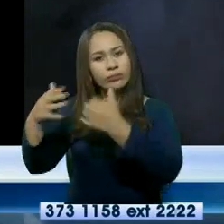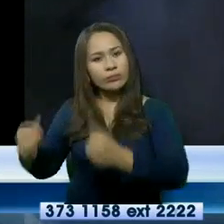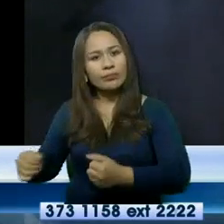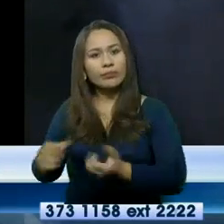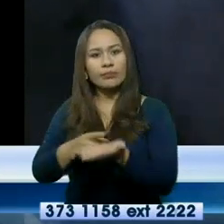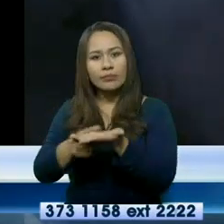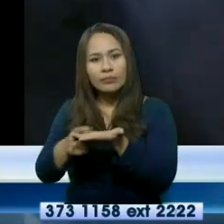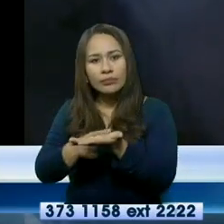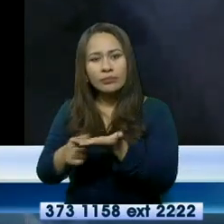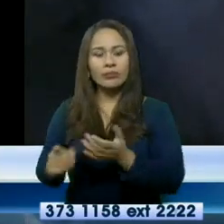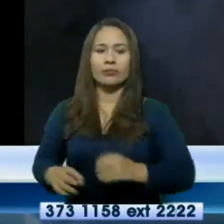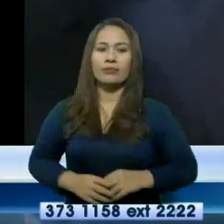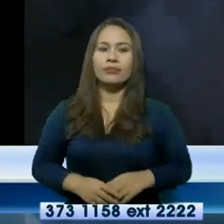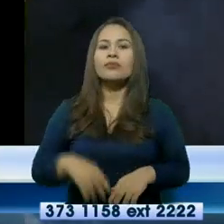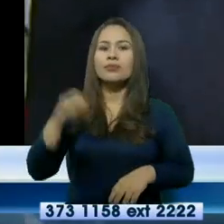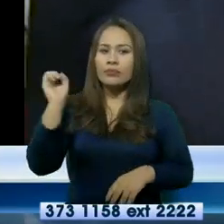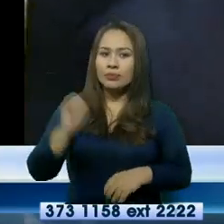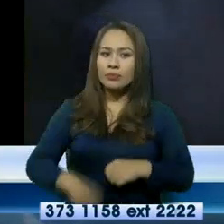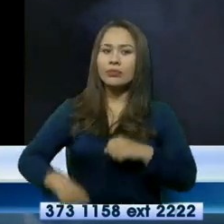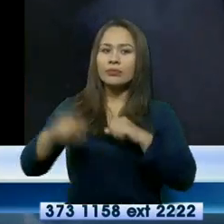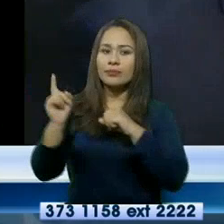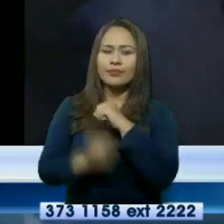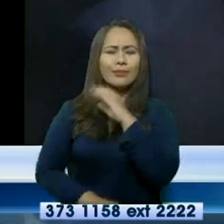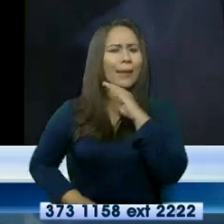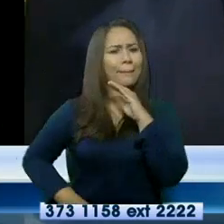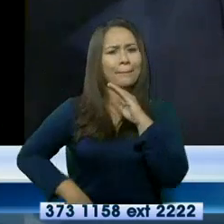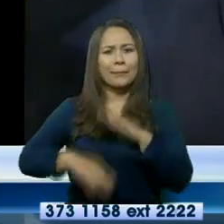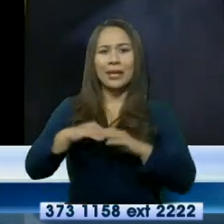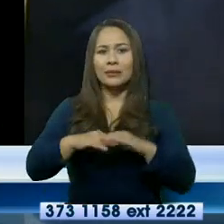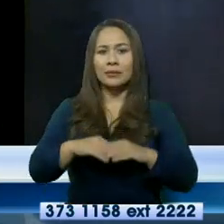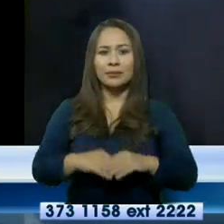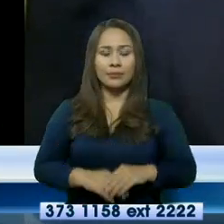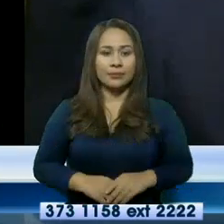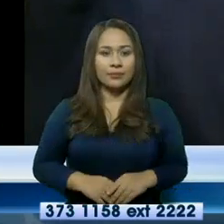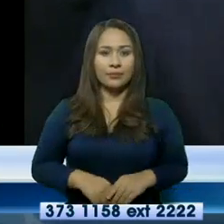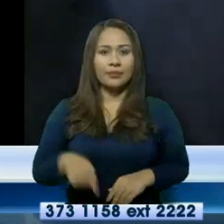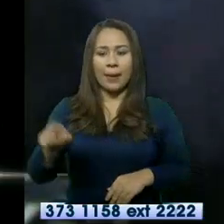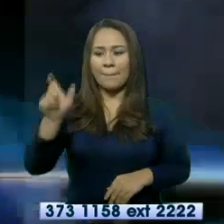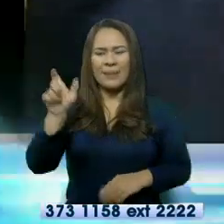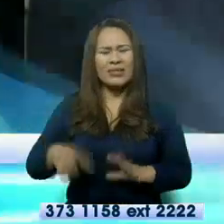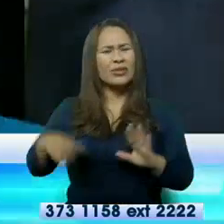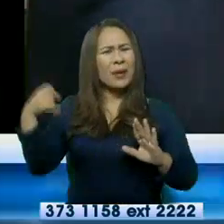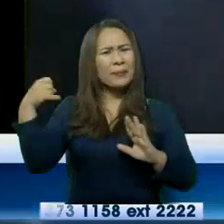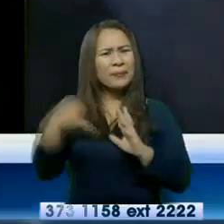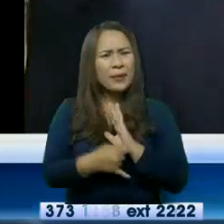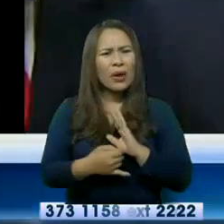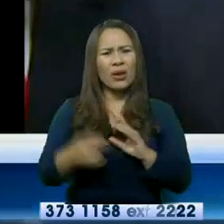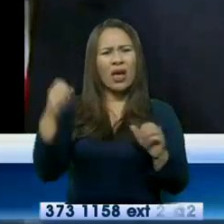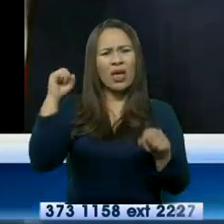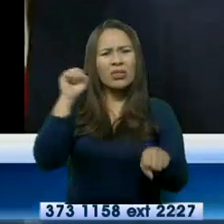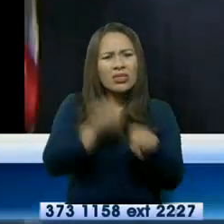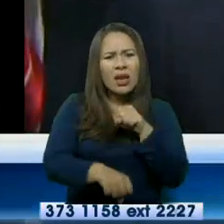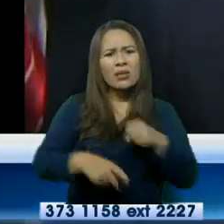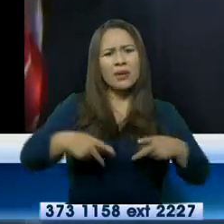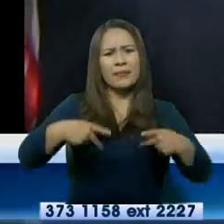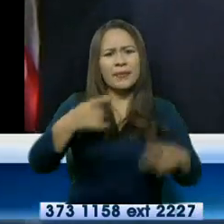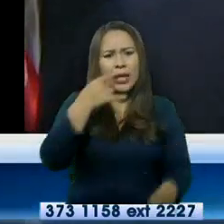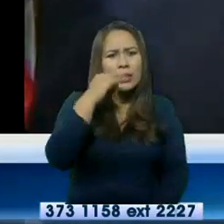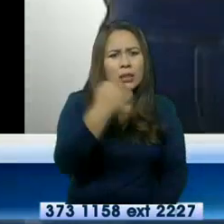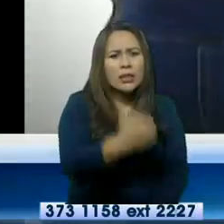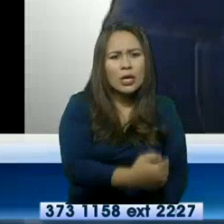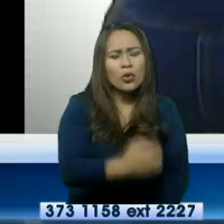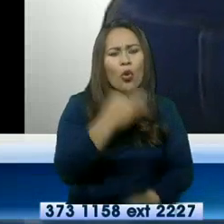juzgamiento y se condene con el máximo de la pena a este violador que ha destruido la vida de un niño de 8 años.